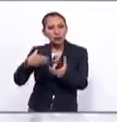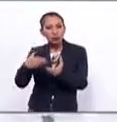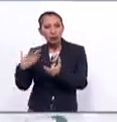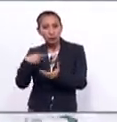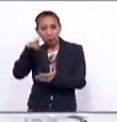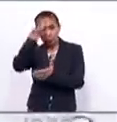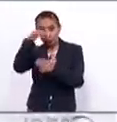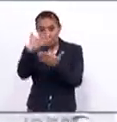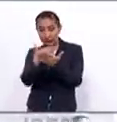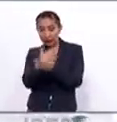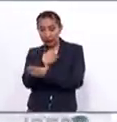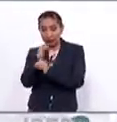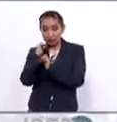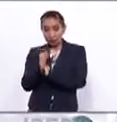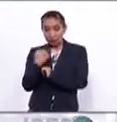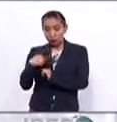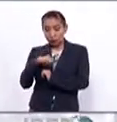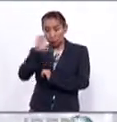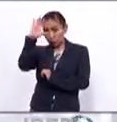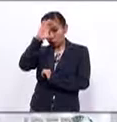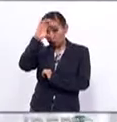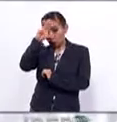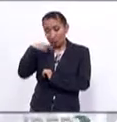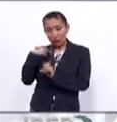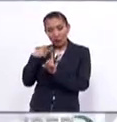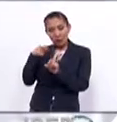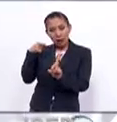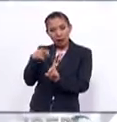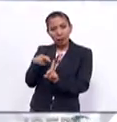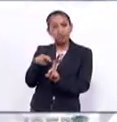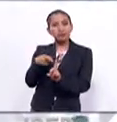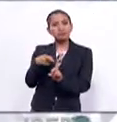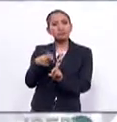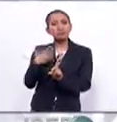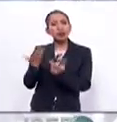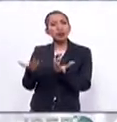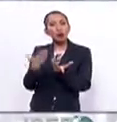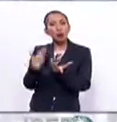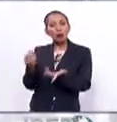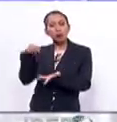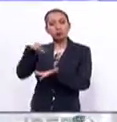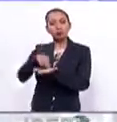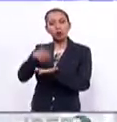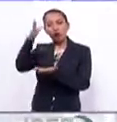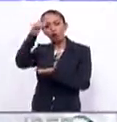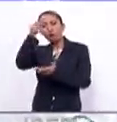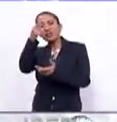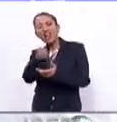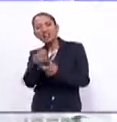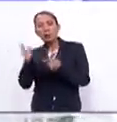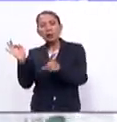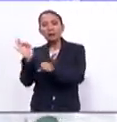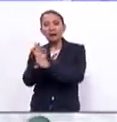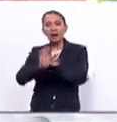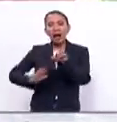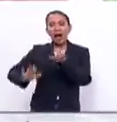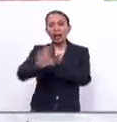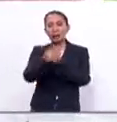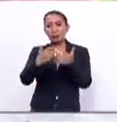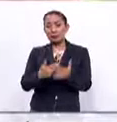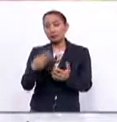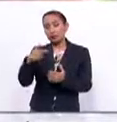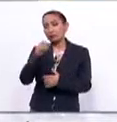la propuesta del ministerio se enmarcaba primero por la apuesta de posicionar un concepto, por fortalecer el sector,